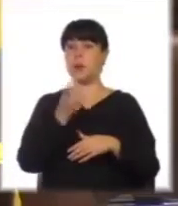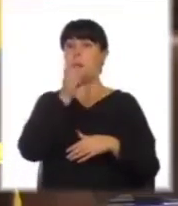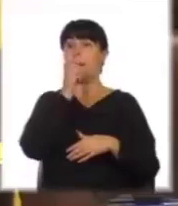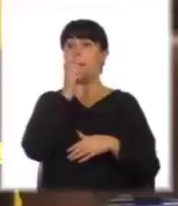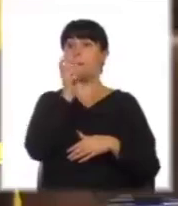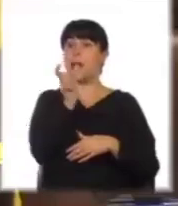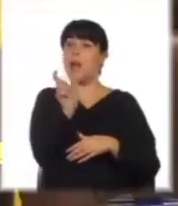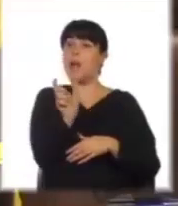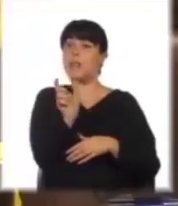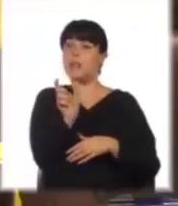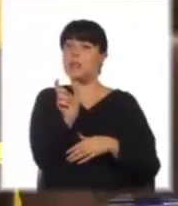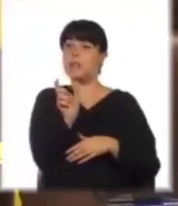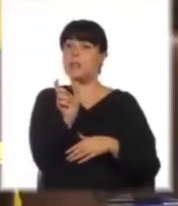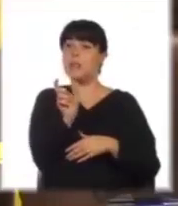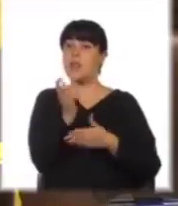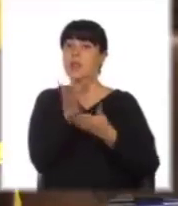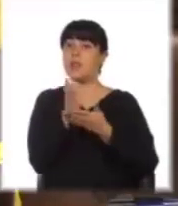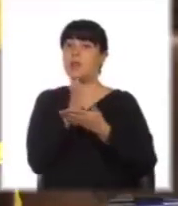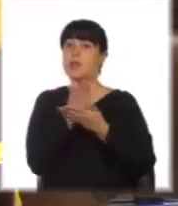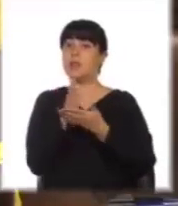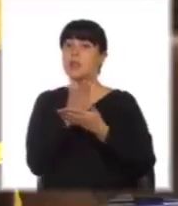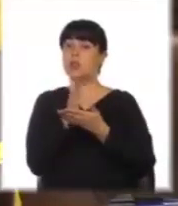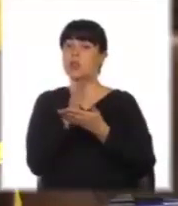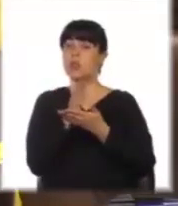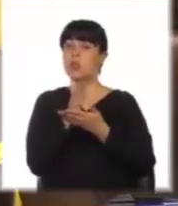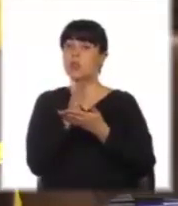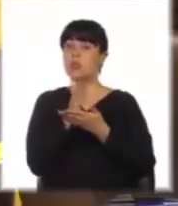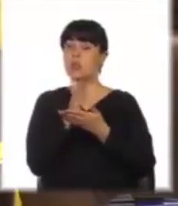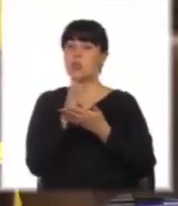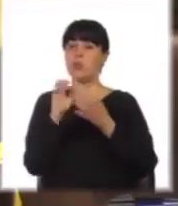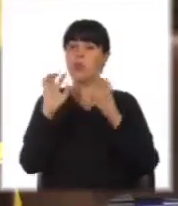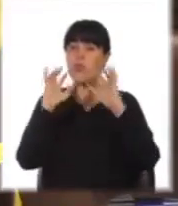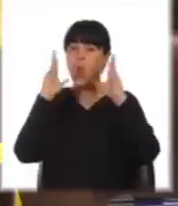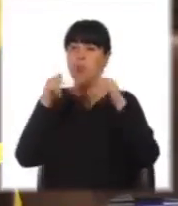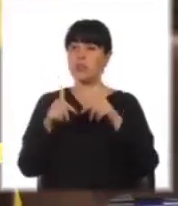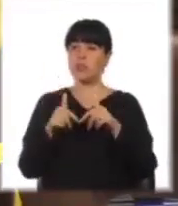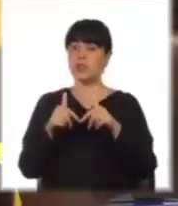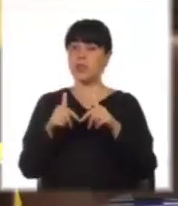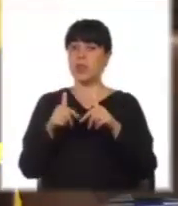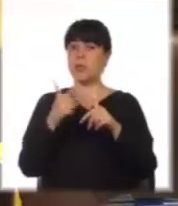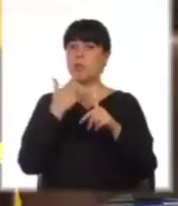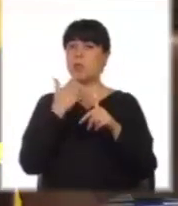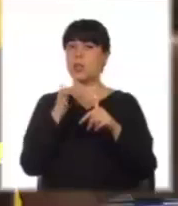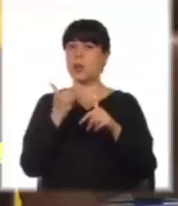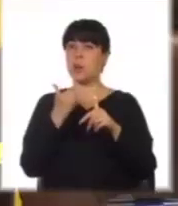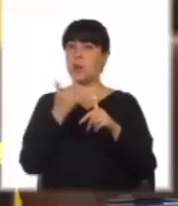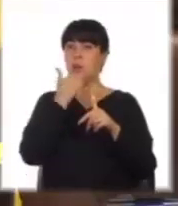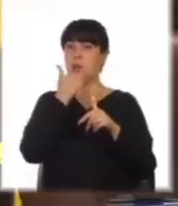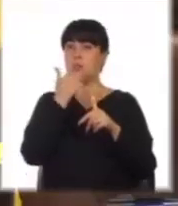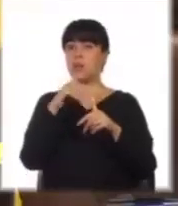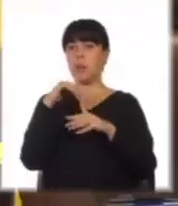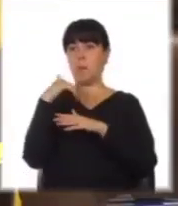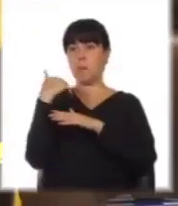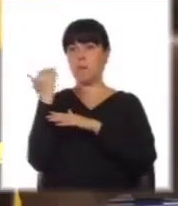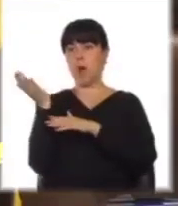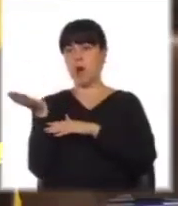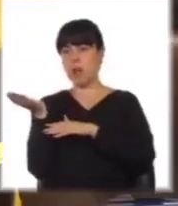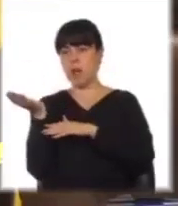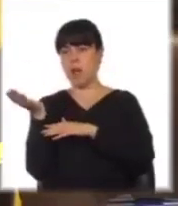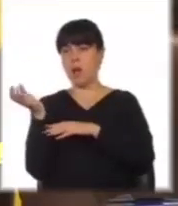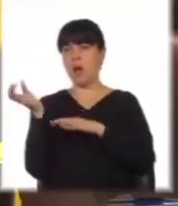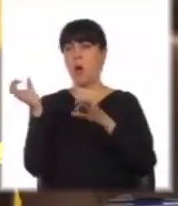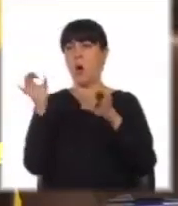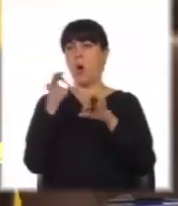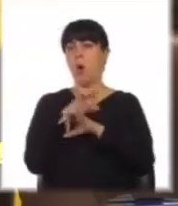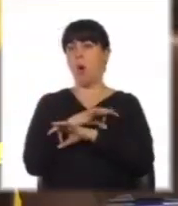y conceptos discriminatorios cargados de mucha violencia, como hablar del marica, del traba,